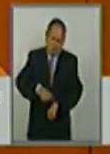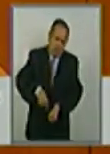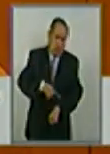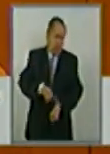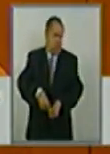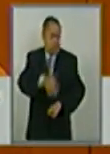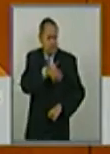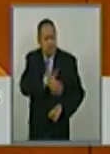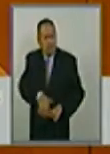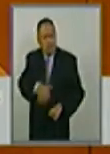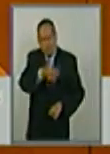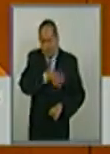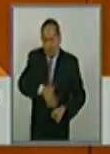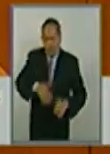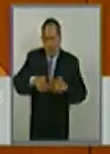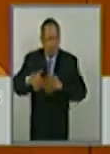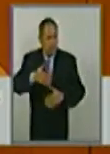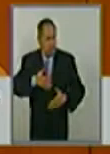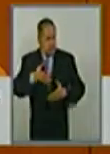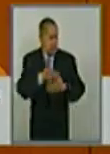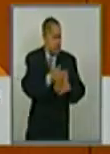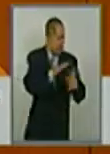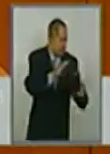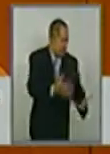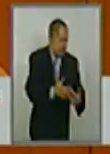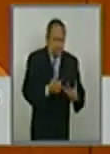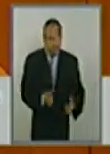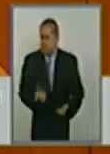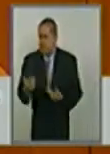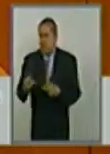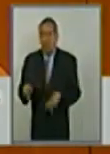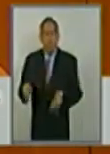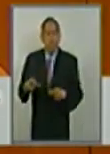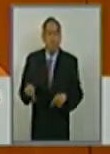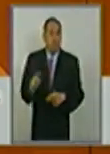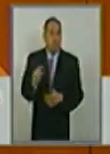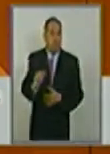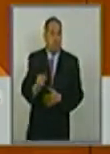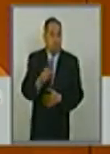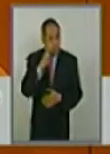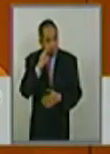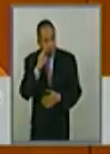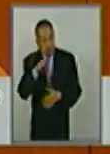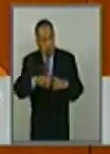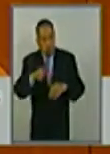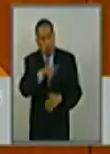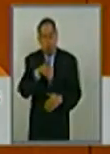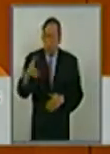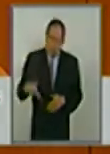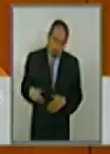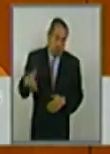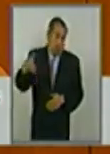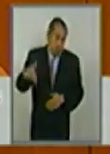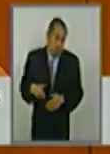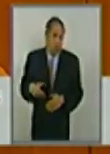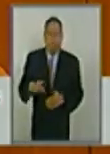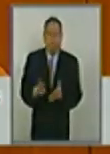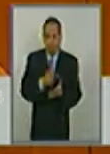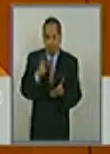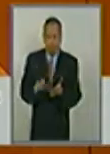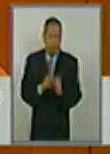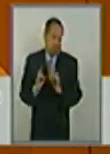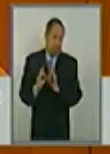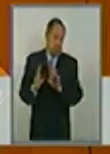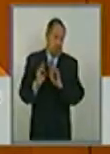en esta tarea extenuante y que esta actividad requiere. Los accidentes que se pueden presentar en esta